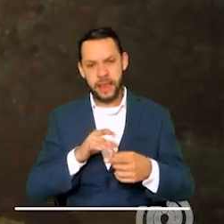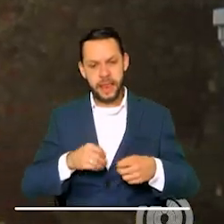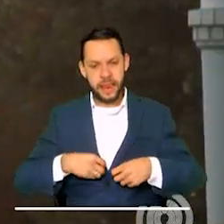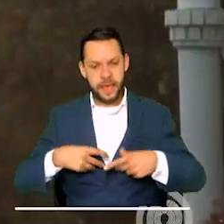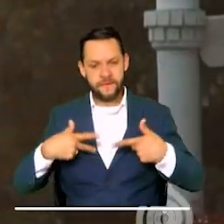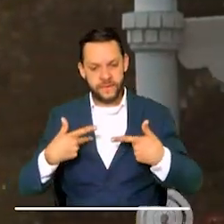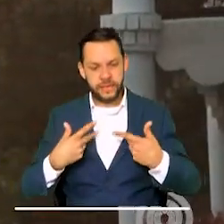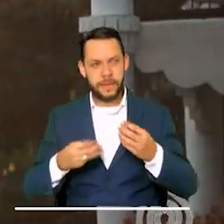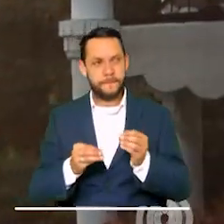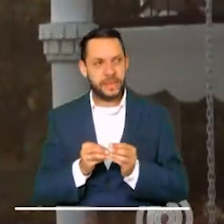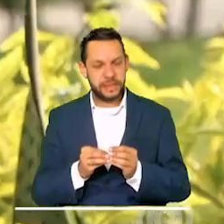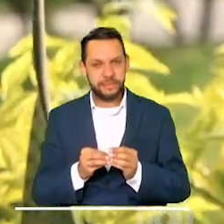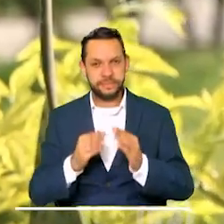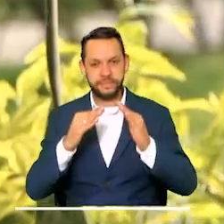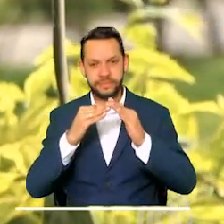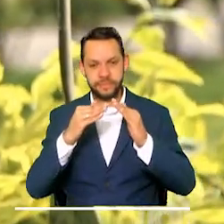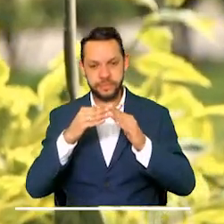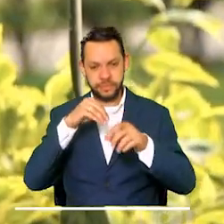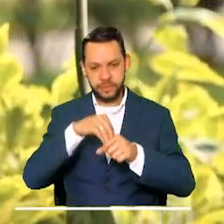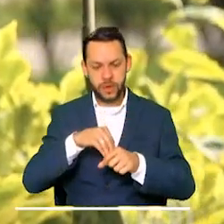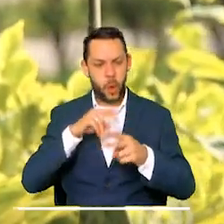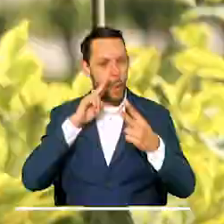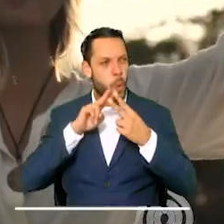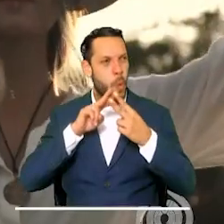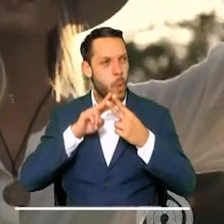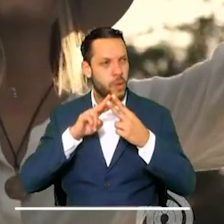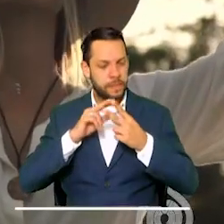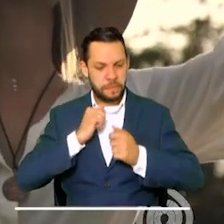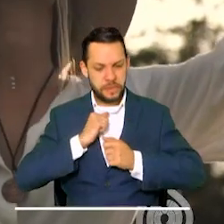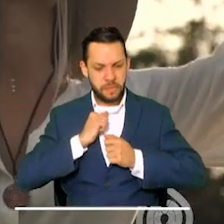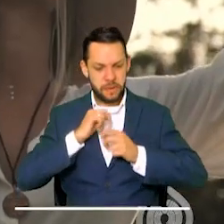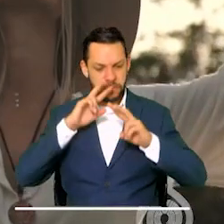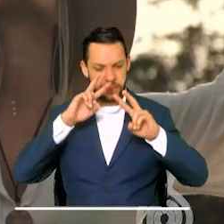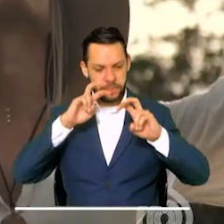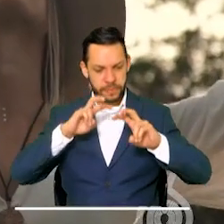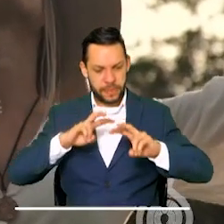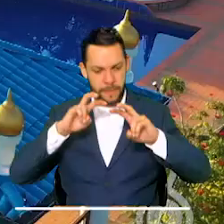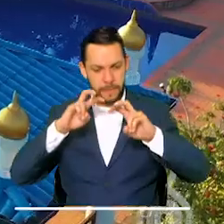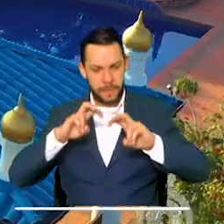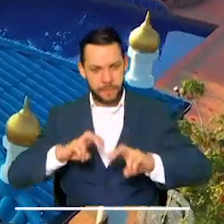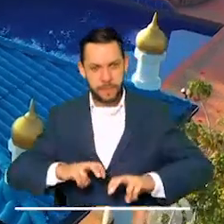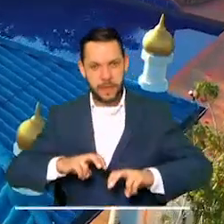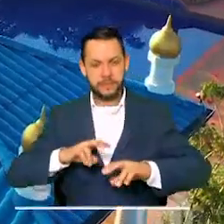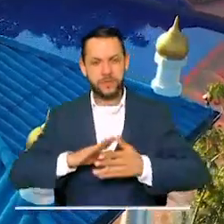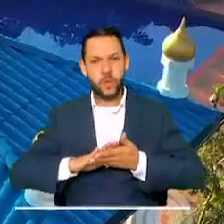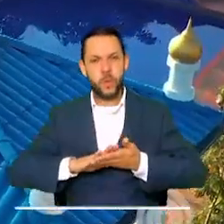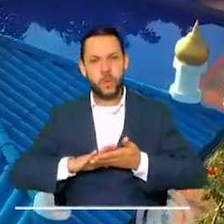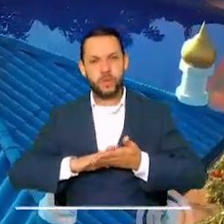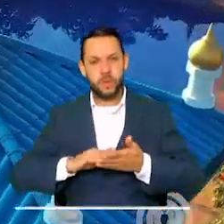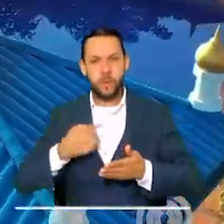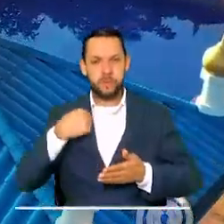Un internado de bienestar y de autoconocimiento para la sanación integral.